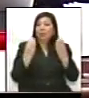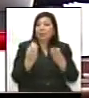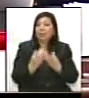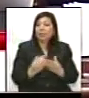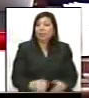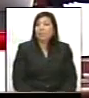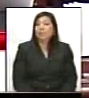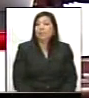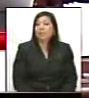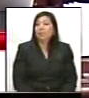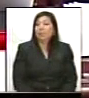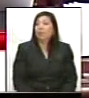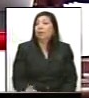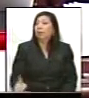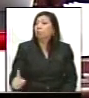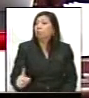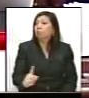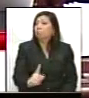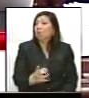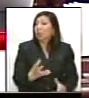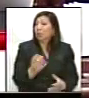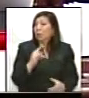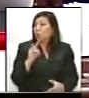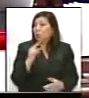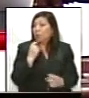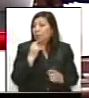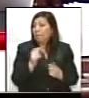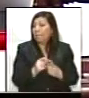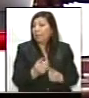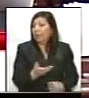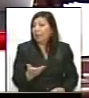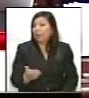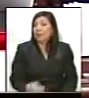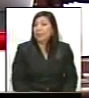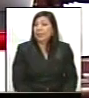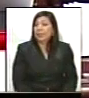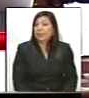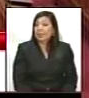república si algún congresista quisiera hacer uso de la palabra